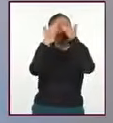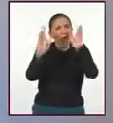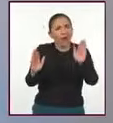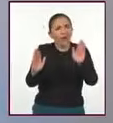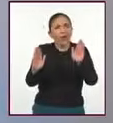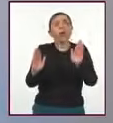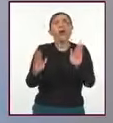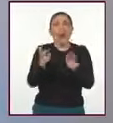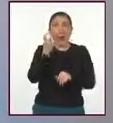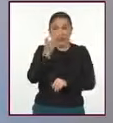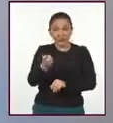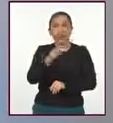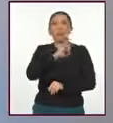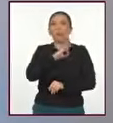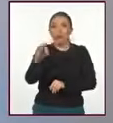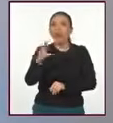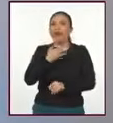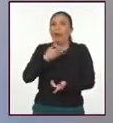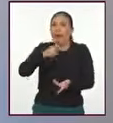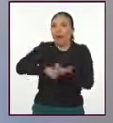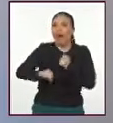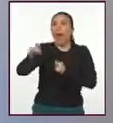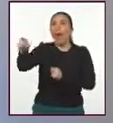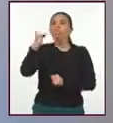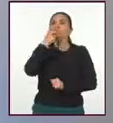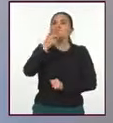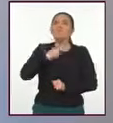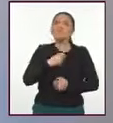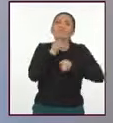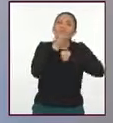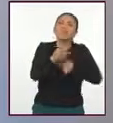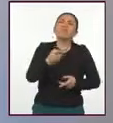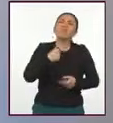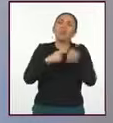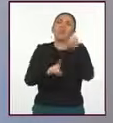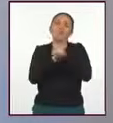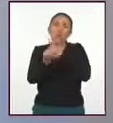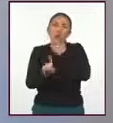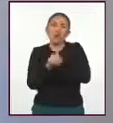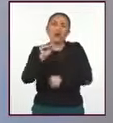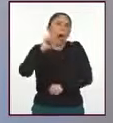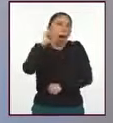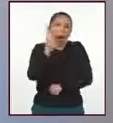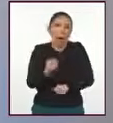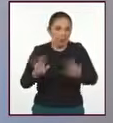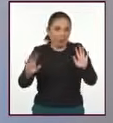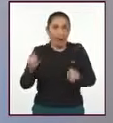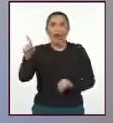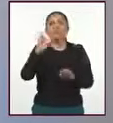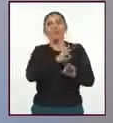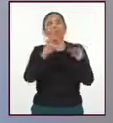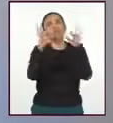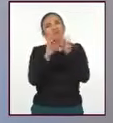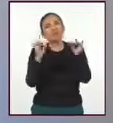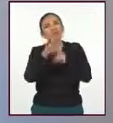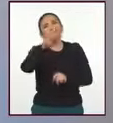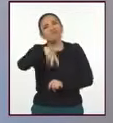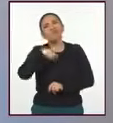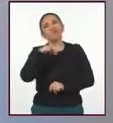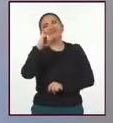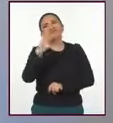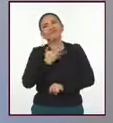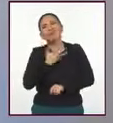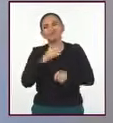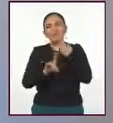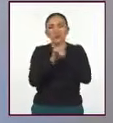tiene una gran oportunidad para que se pueda atender a la persona y que de verdad él pueda decir, pues sí, me está ocurriendo esto,